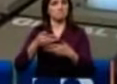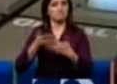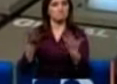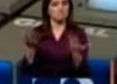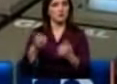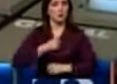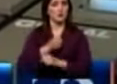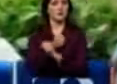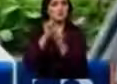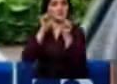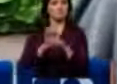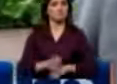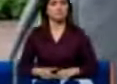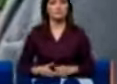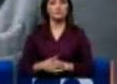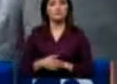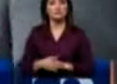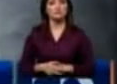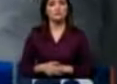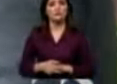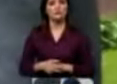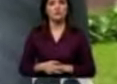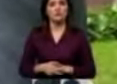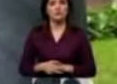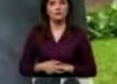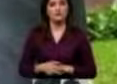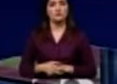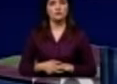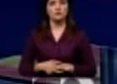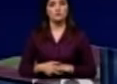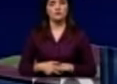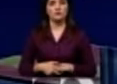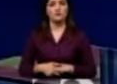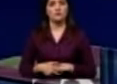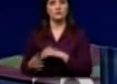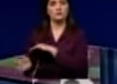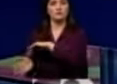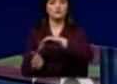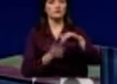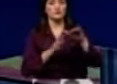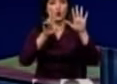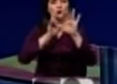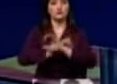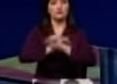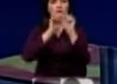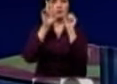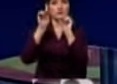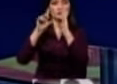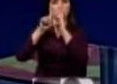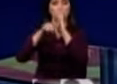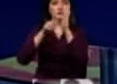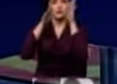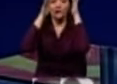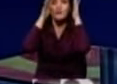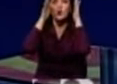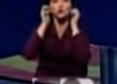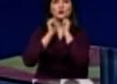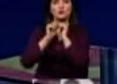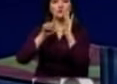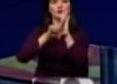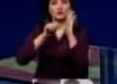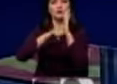emprenderán su defensa. Ana María Cañizares, 24 horas. 8 ya de la mañana con 31 minutos. Mucha atención porque el